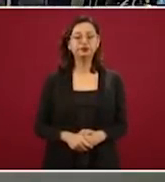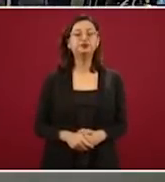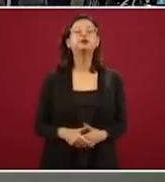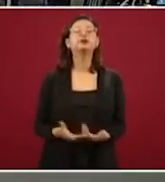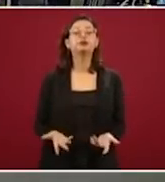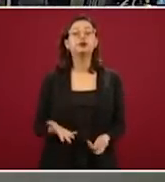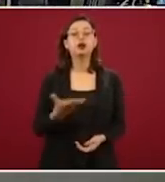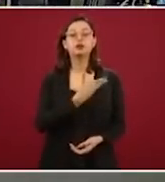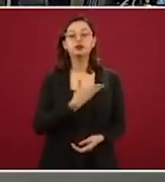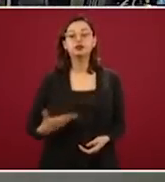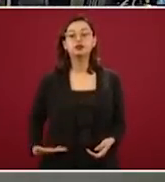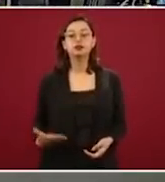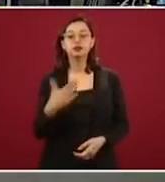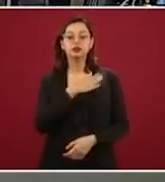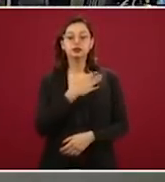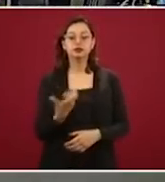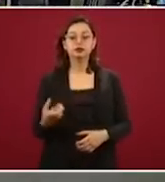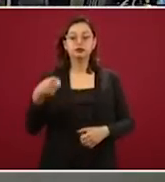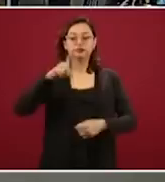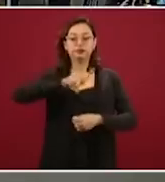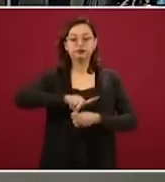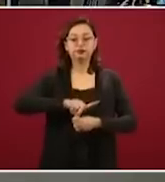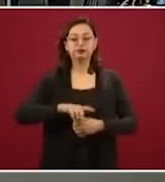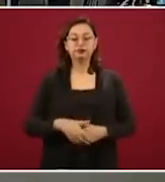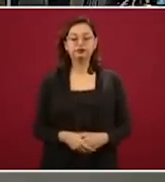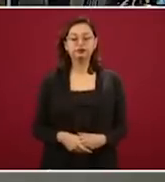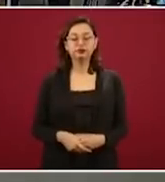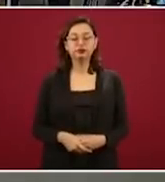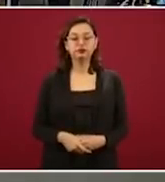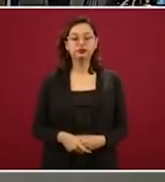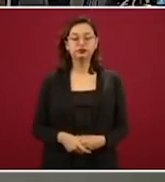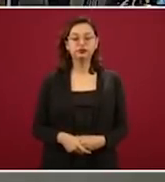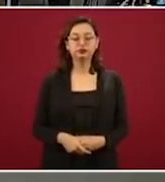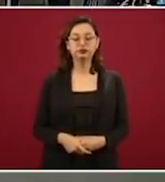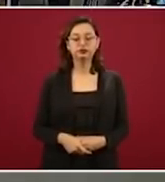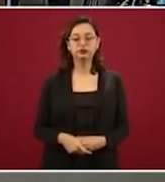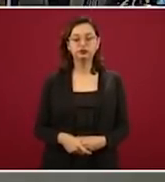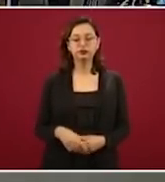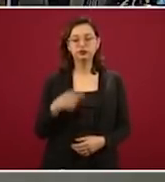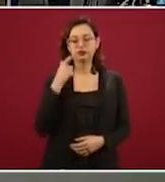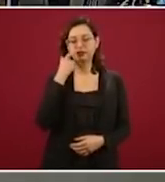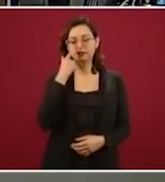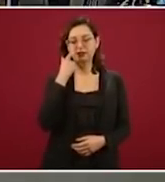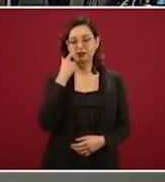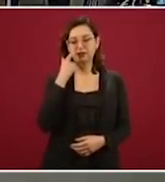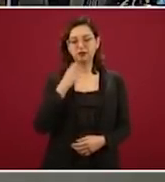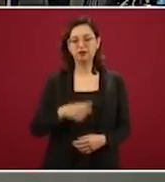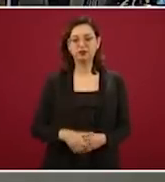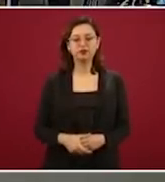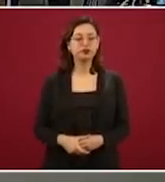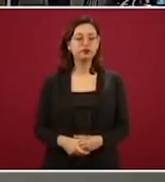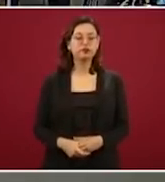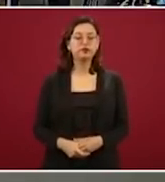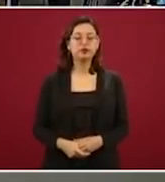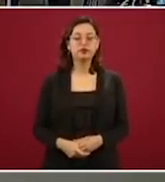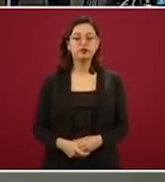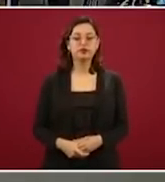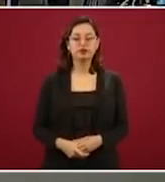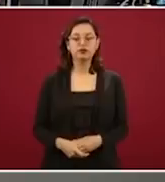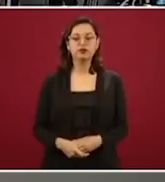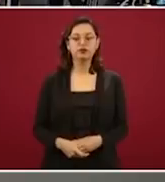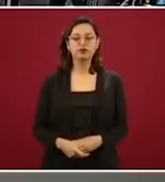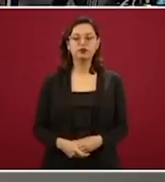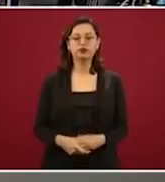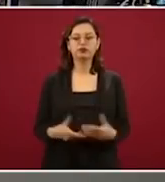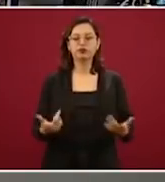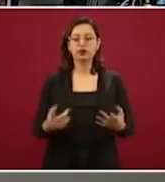Presidente, muy buenos días. Preguntarle cuál es el alcance presupuestal que se va a destinar precisamente a